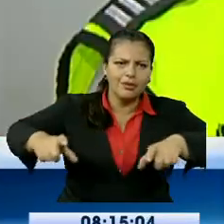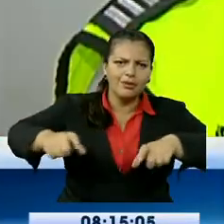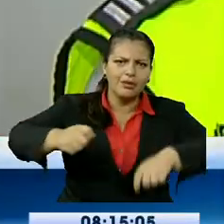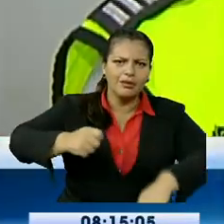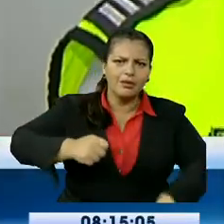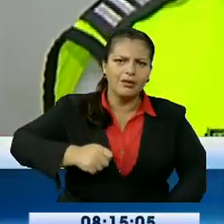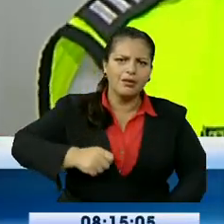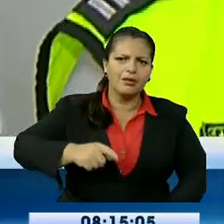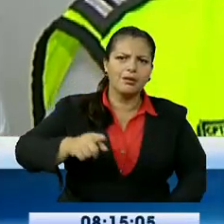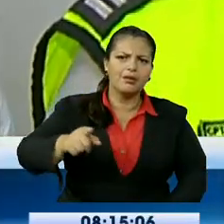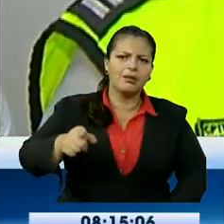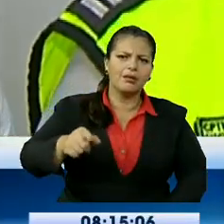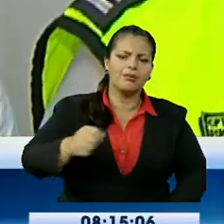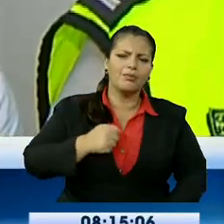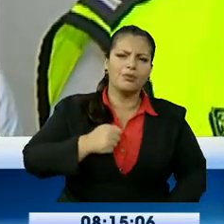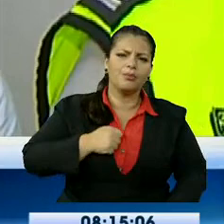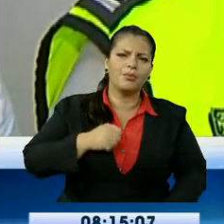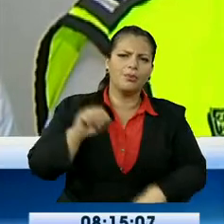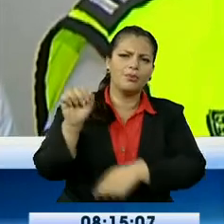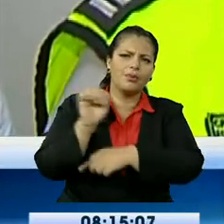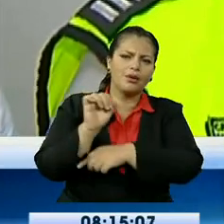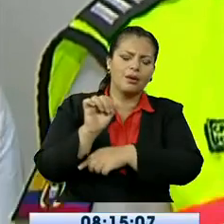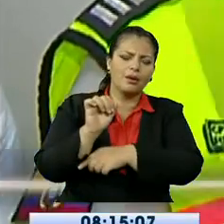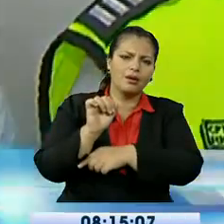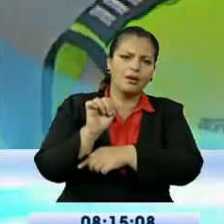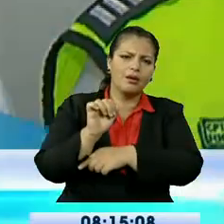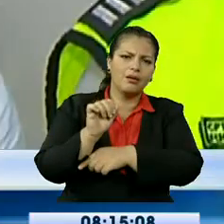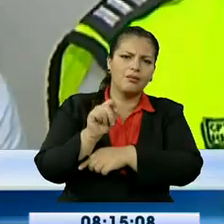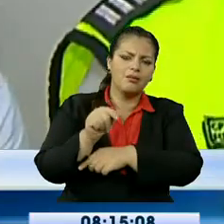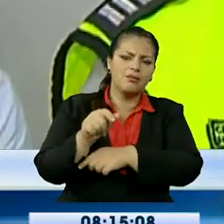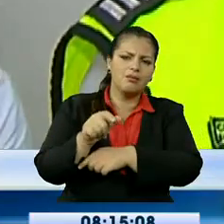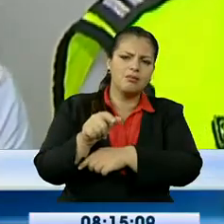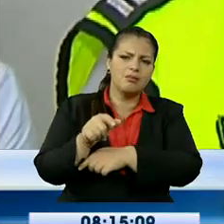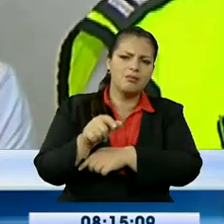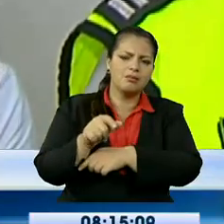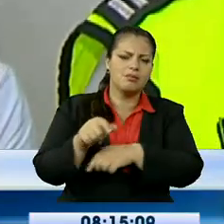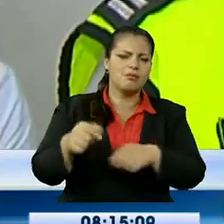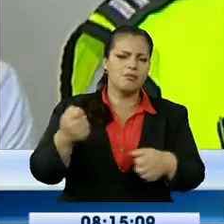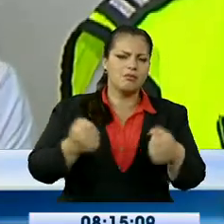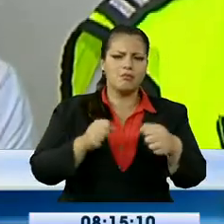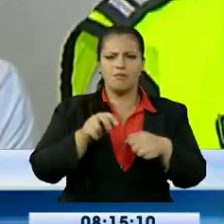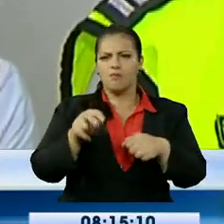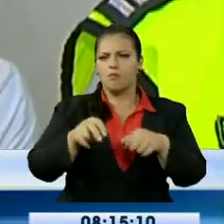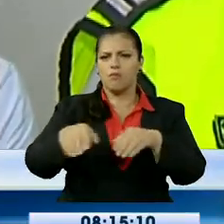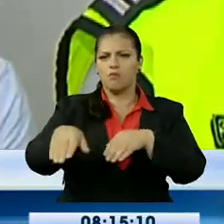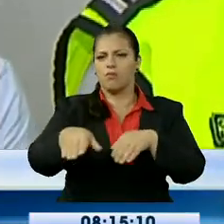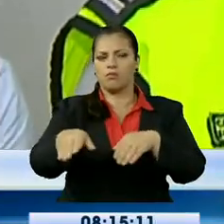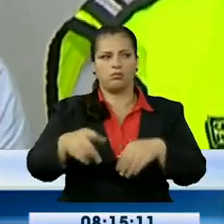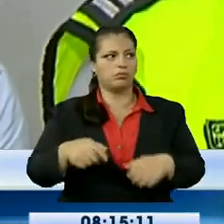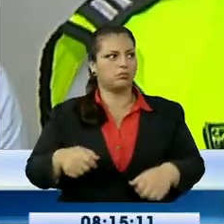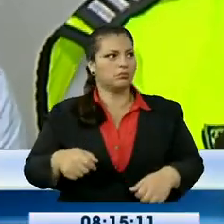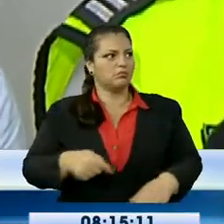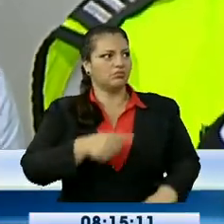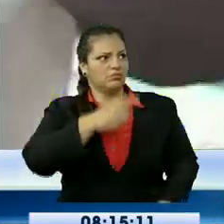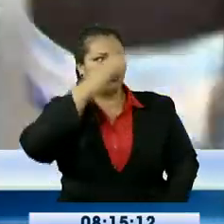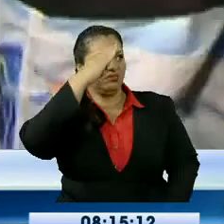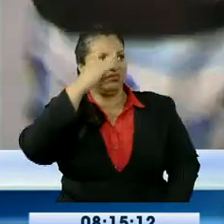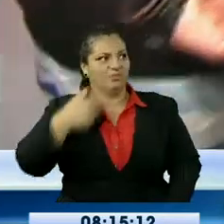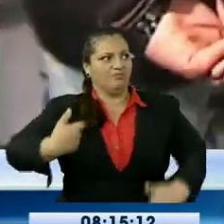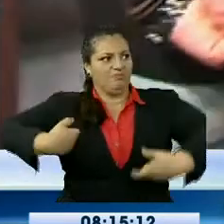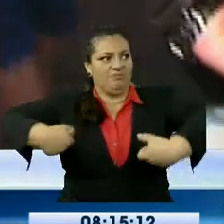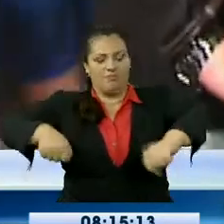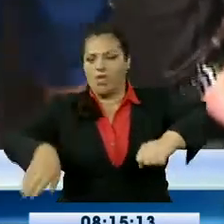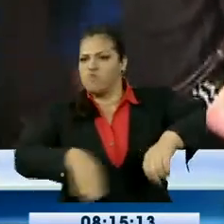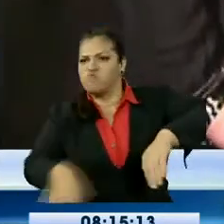la presencia policial, dando una persecución en la calle 4 de noviembre y la 13ª. Tras